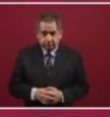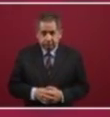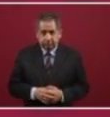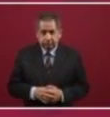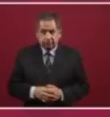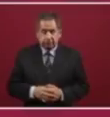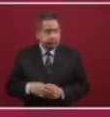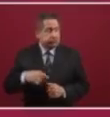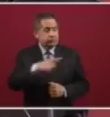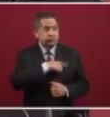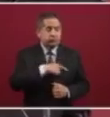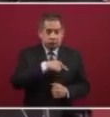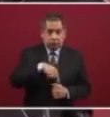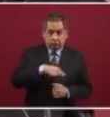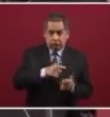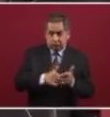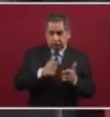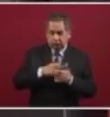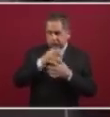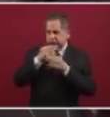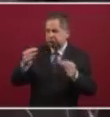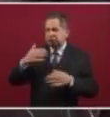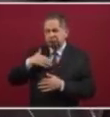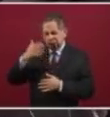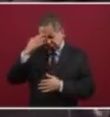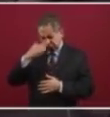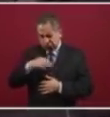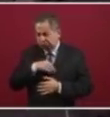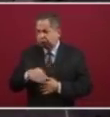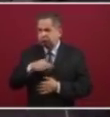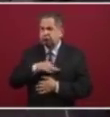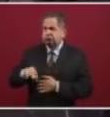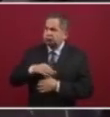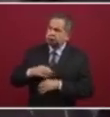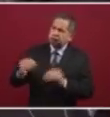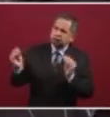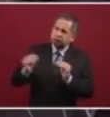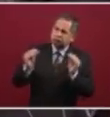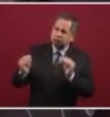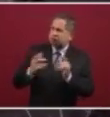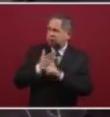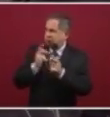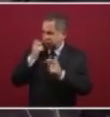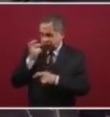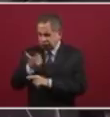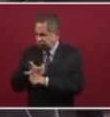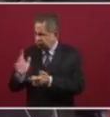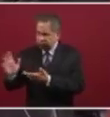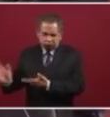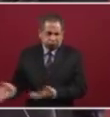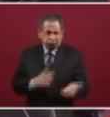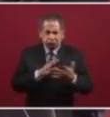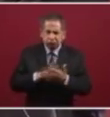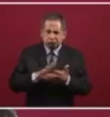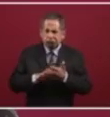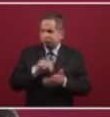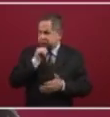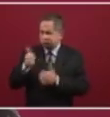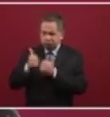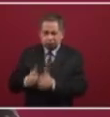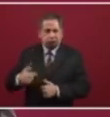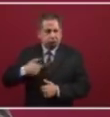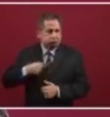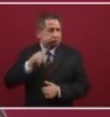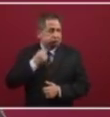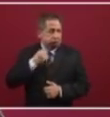Se anunciaban diciendo: yo saco a cualquiera de la cárcel.